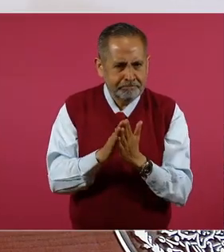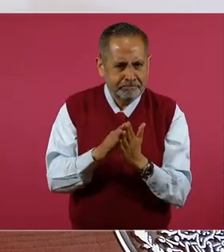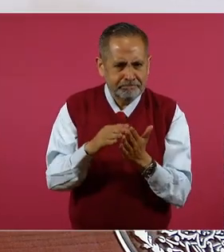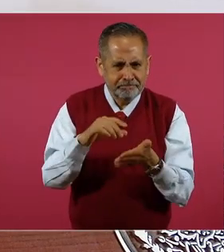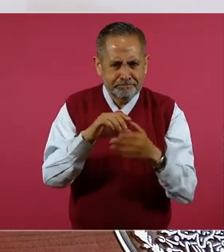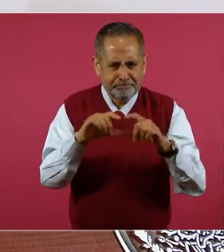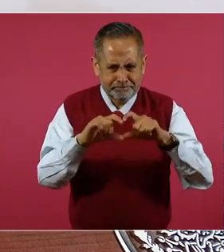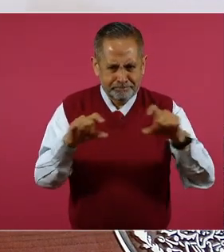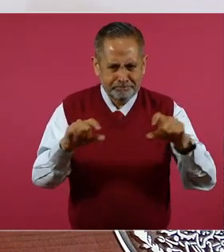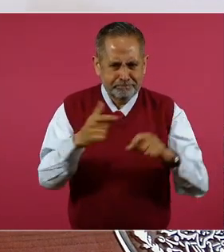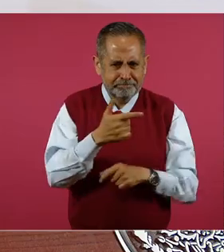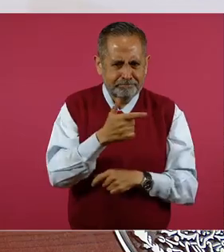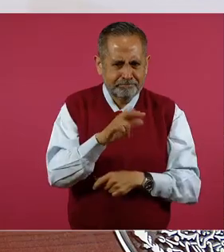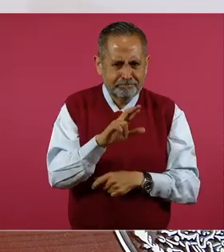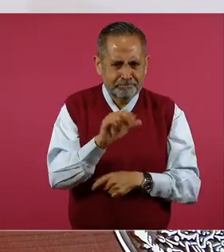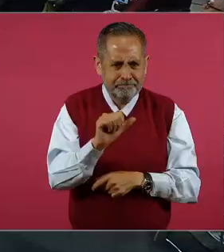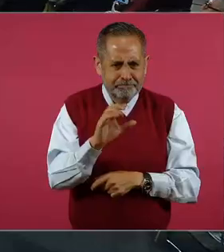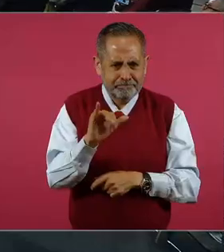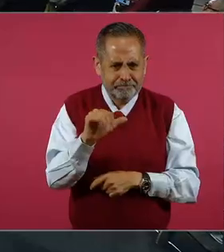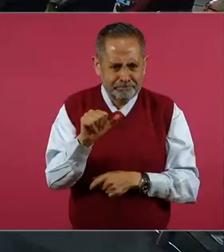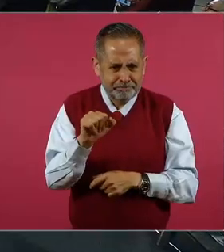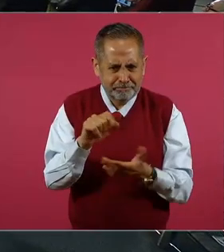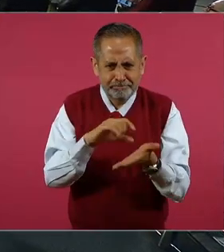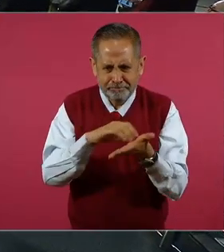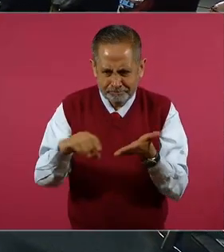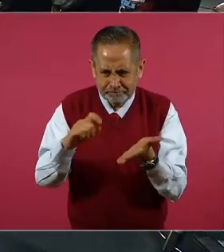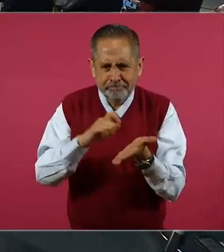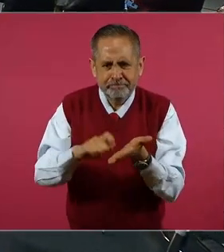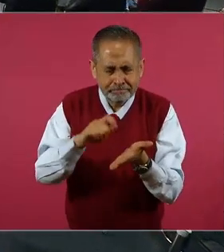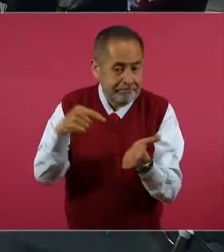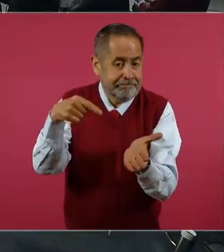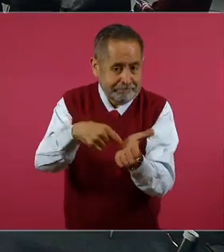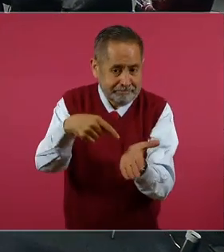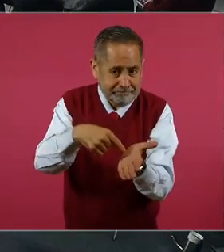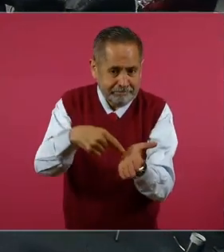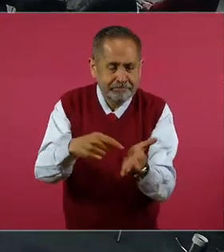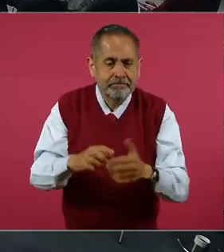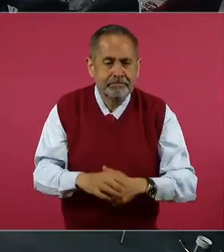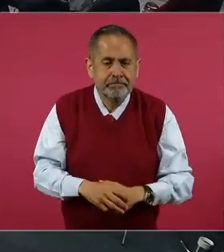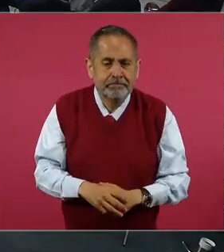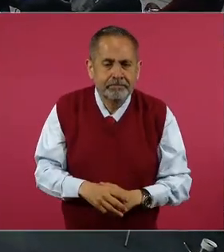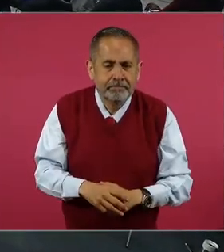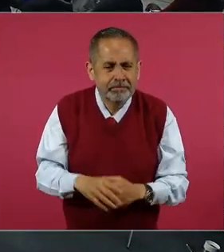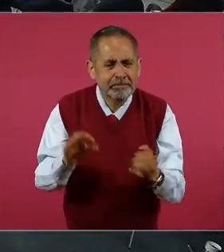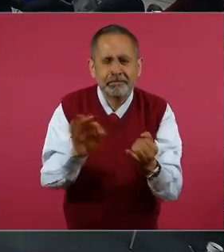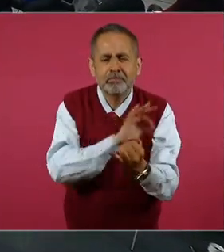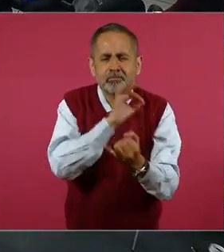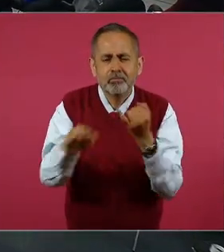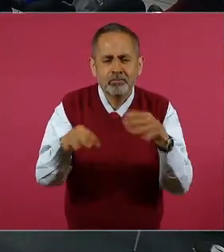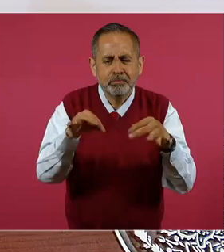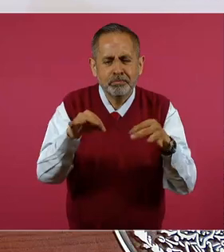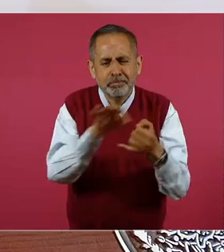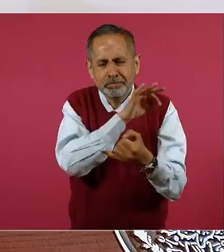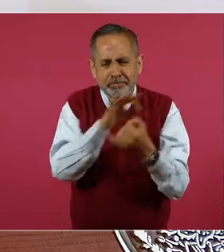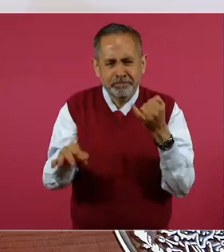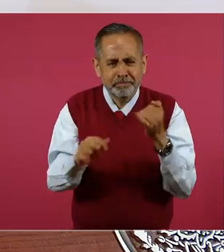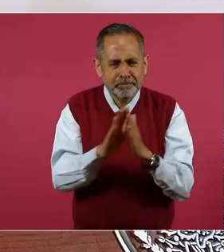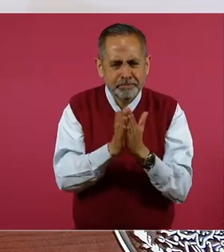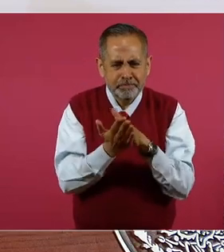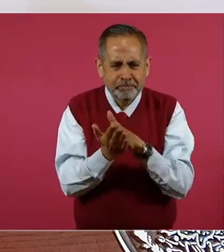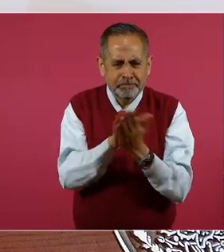en mi libro. es en la última página del